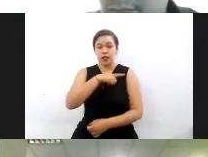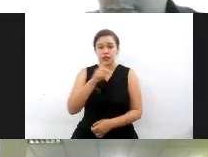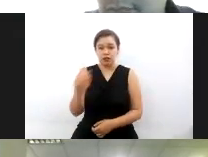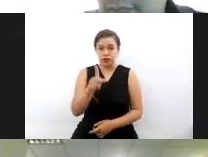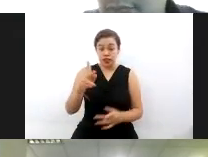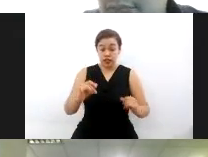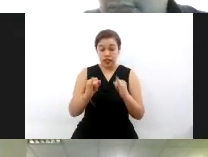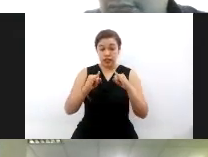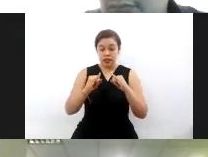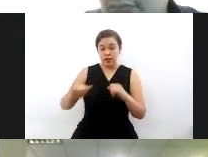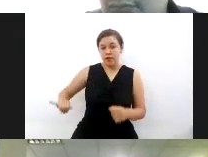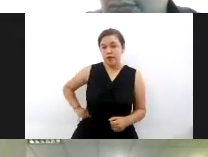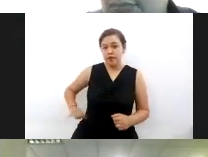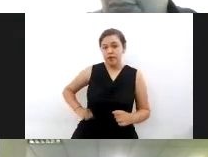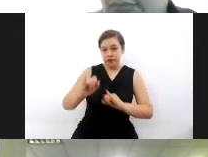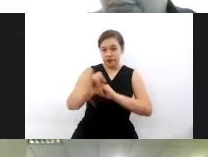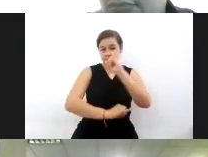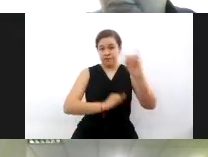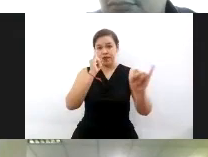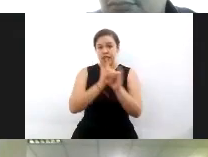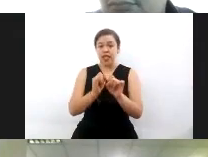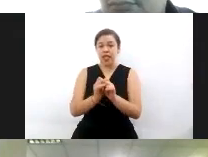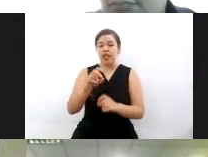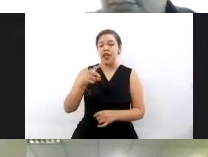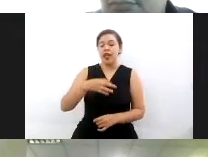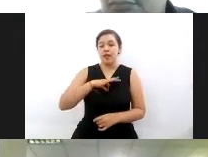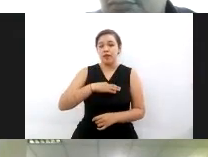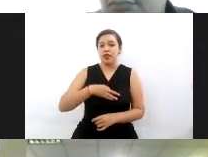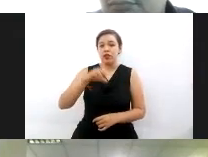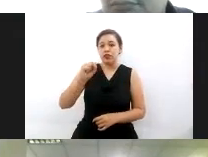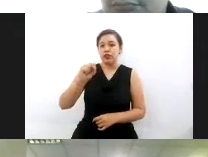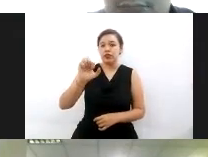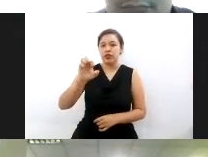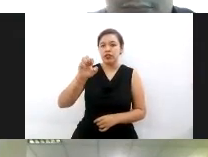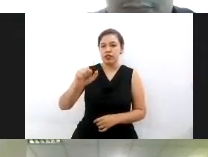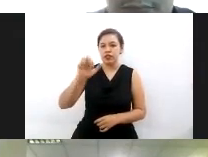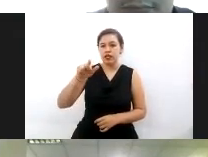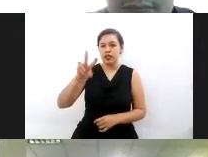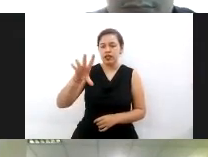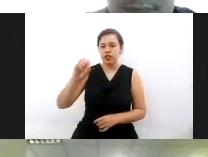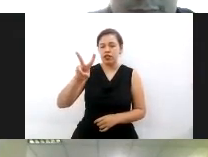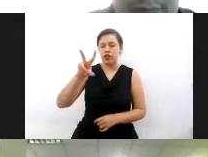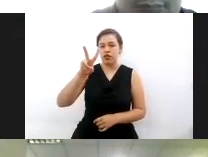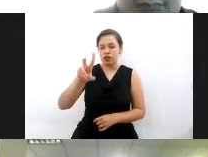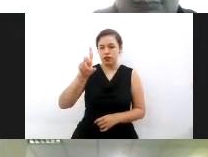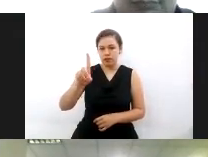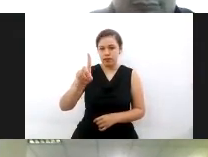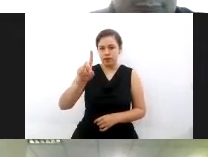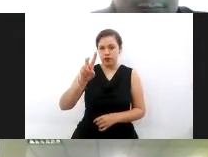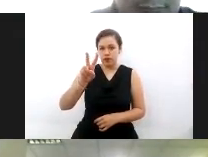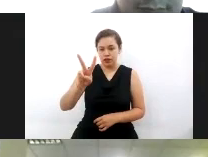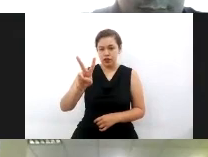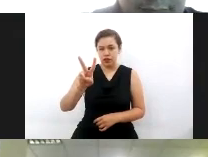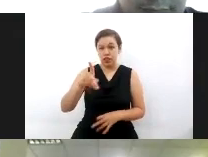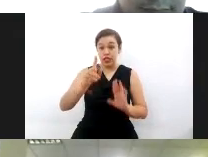la aparición y la propagación del virus SARS-CoV-2, y considerando ya como pandemia, o sea, en todo el mundo, y